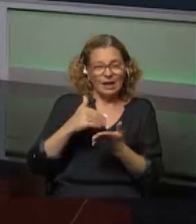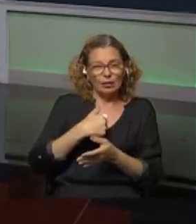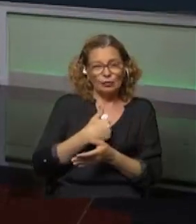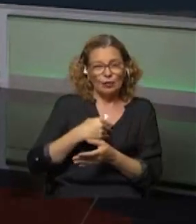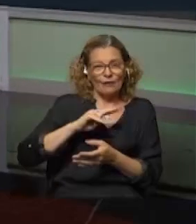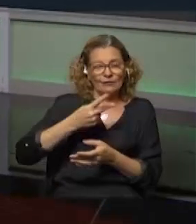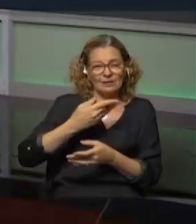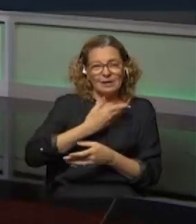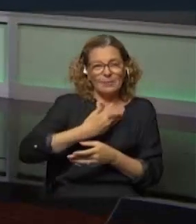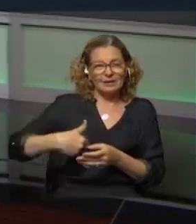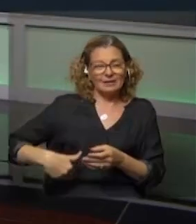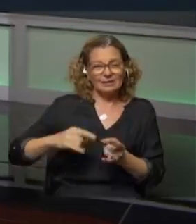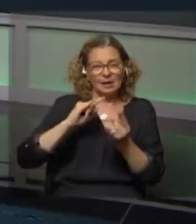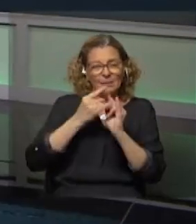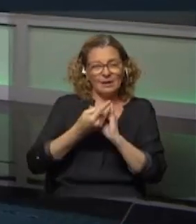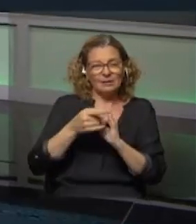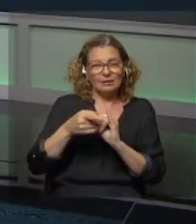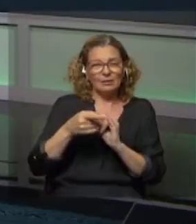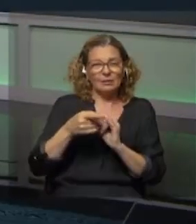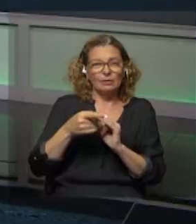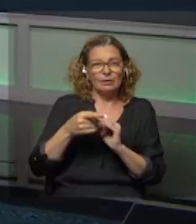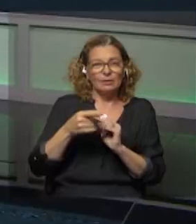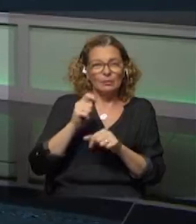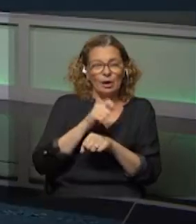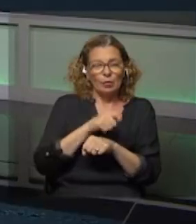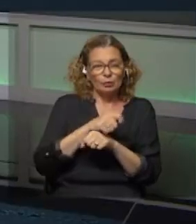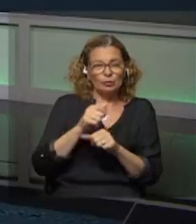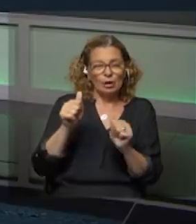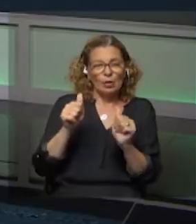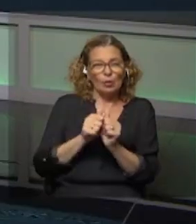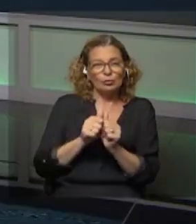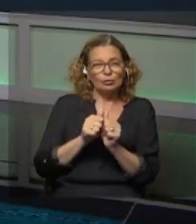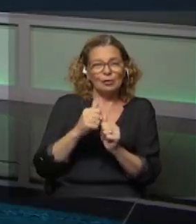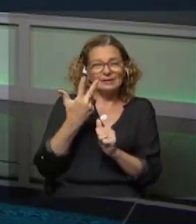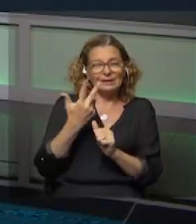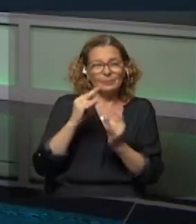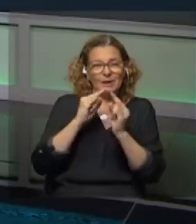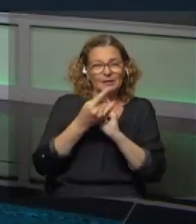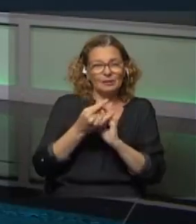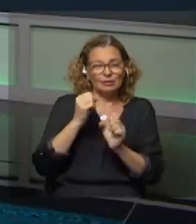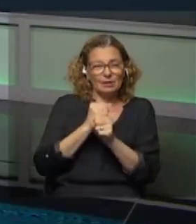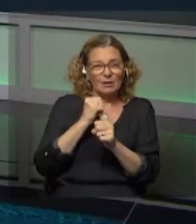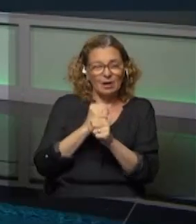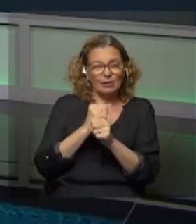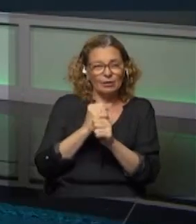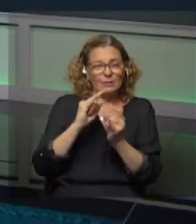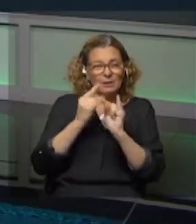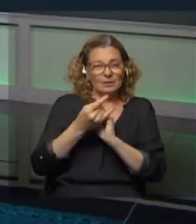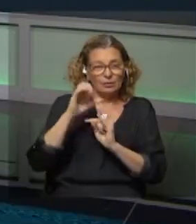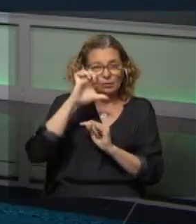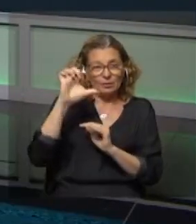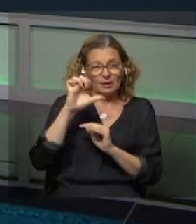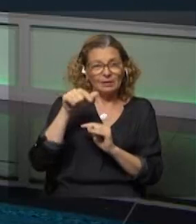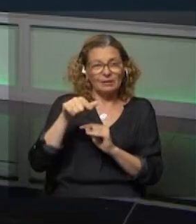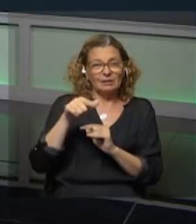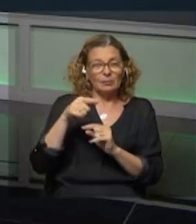de vicepresidenta del parlamento y está siendo sometida a la justicia junto a trex parlamentarios y funcionarios del parlamento europeo que